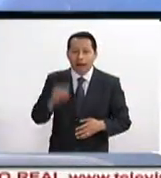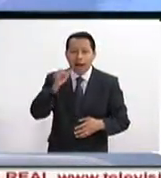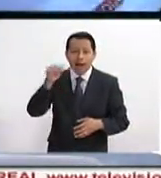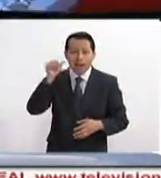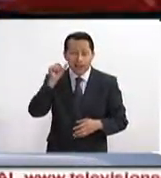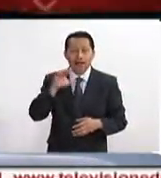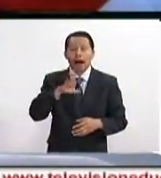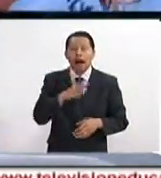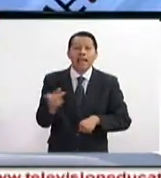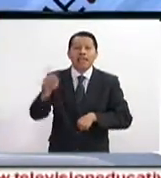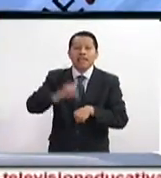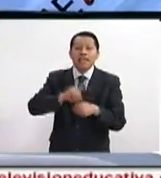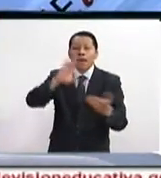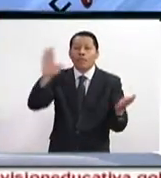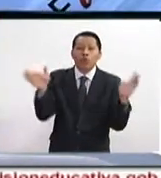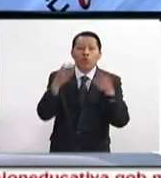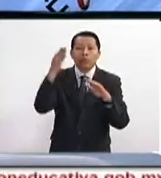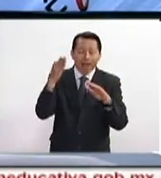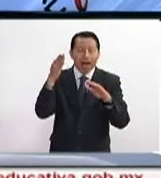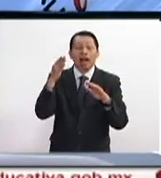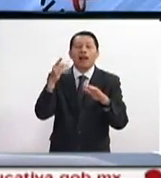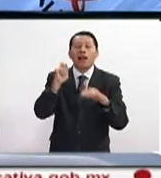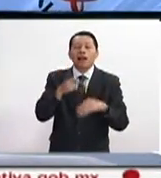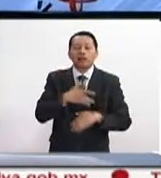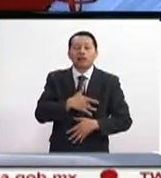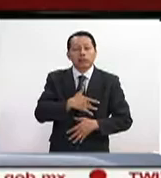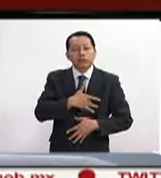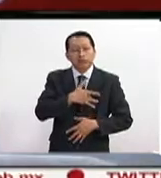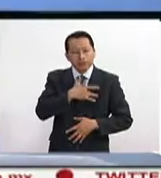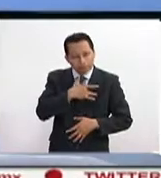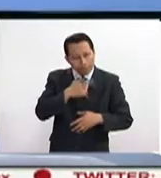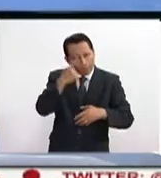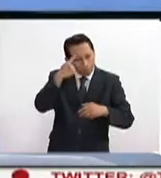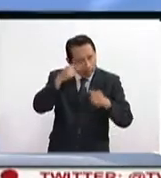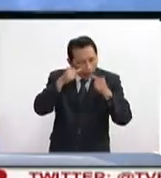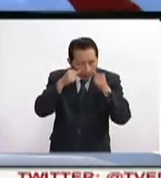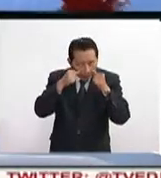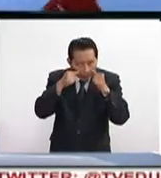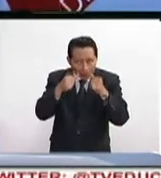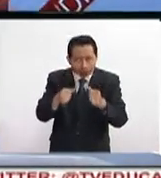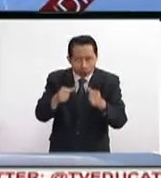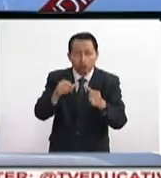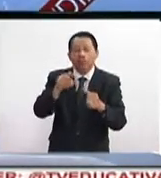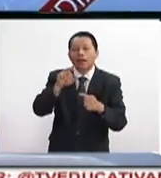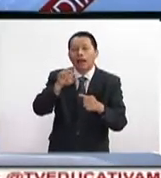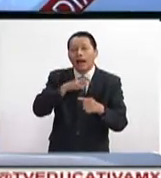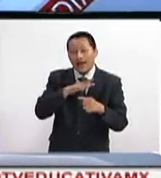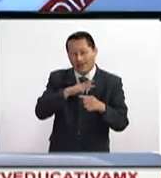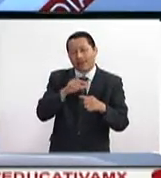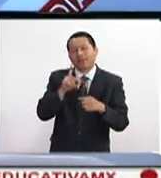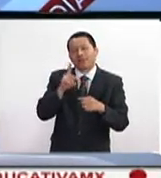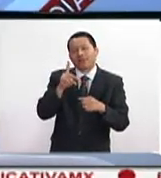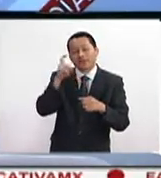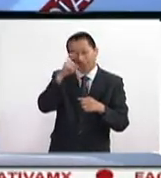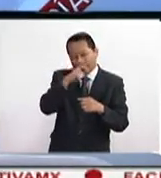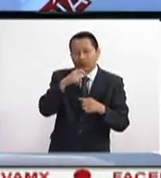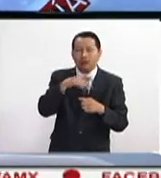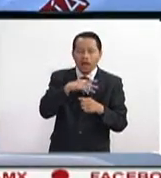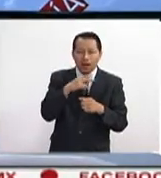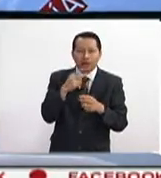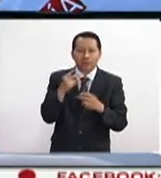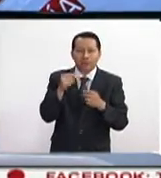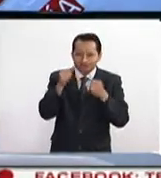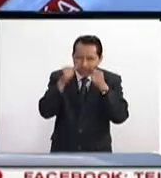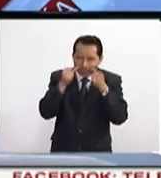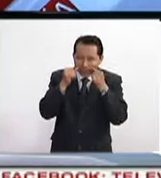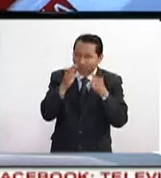Ayer se conmemoró el Día Mundial de la Sensibilización para la Atención del Trastorno de Déficit de Atención e Hiperactividad, un